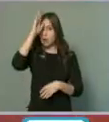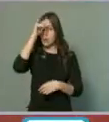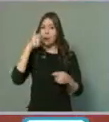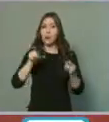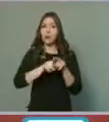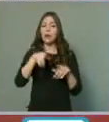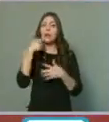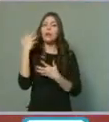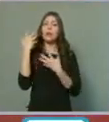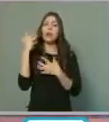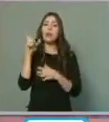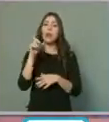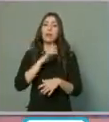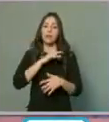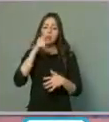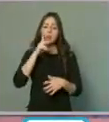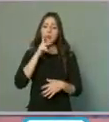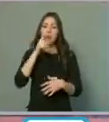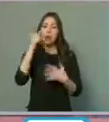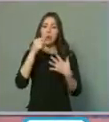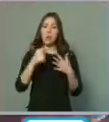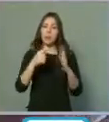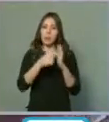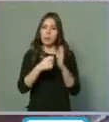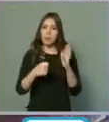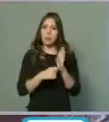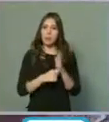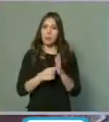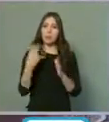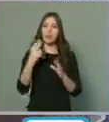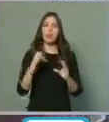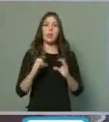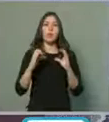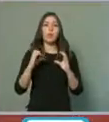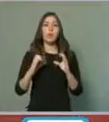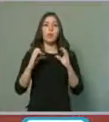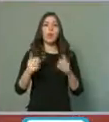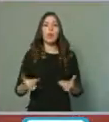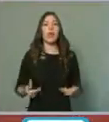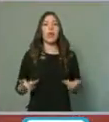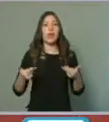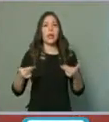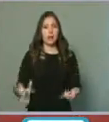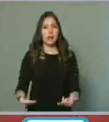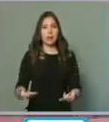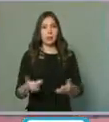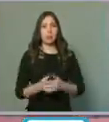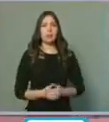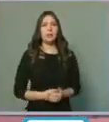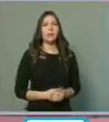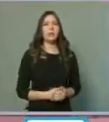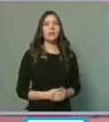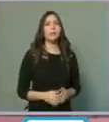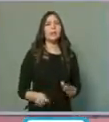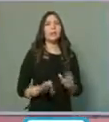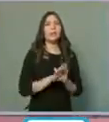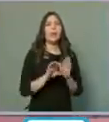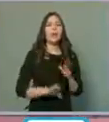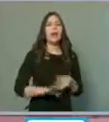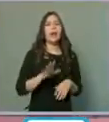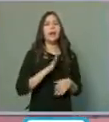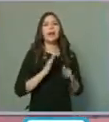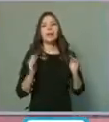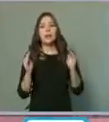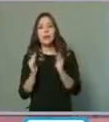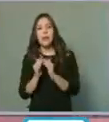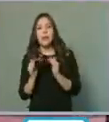un testamento. Tiene que defender la herencia. Por ejemplo, cuando hay algún bien de la herencia, bien mueble, bien inmueble,